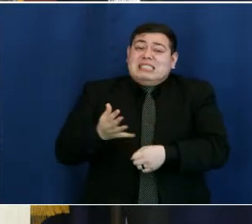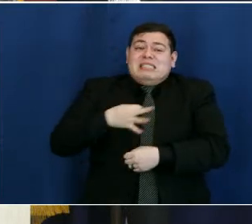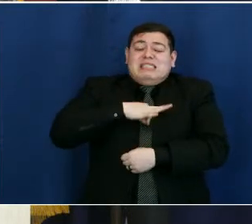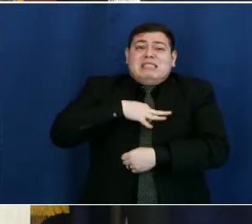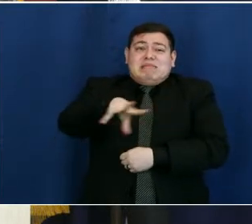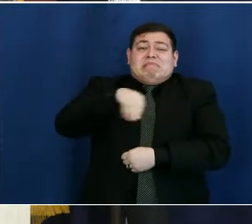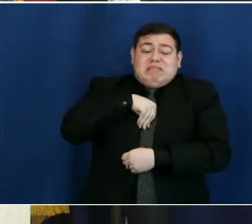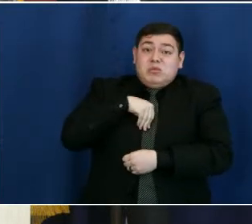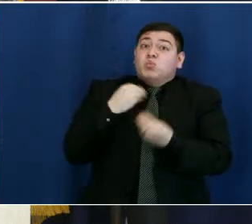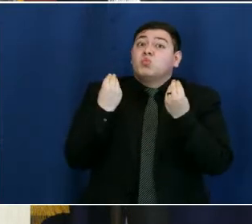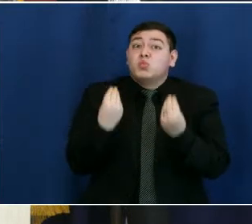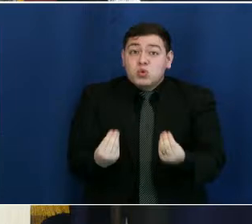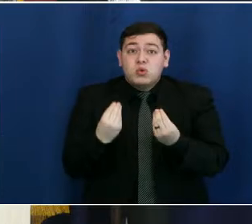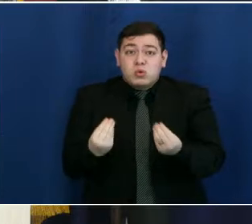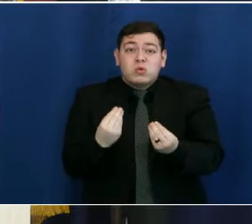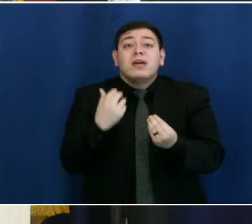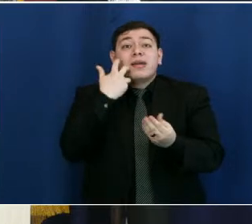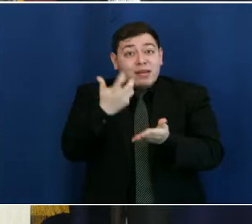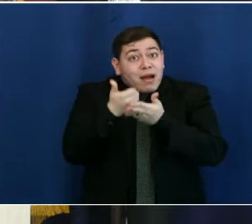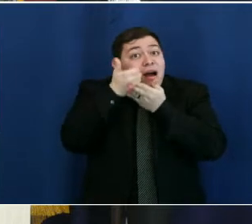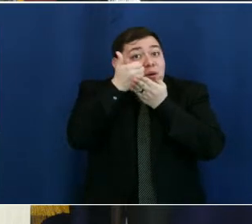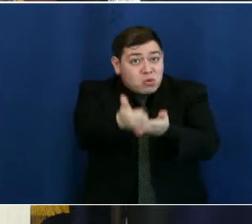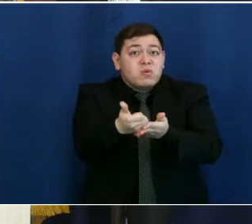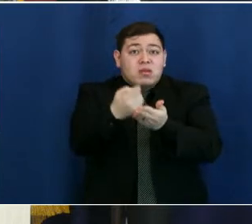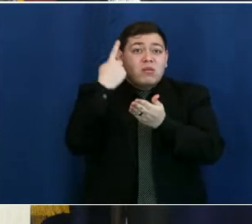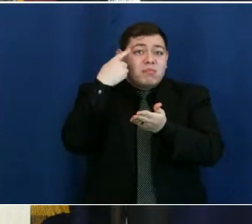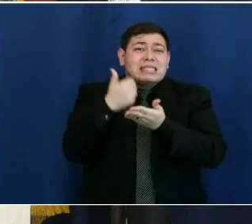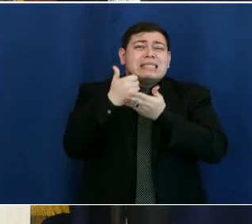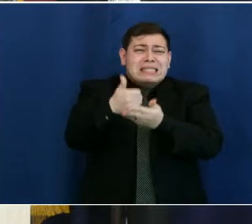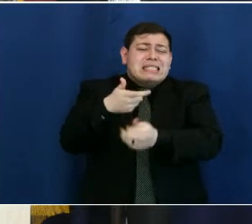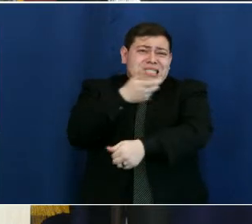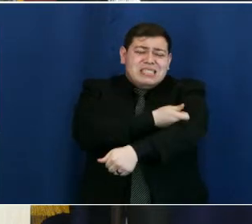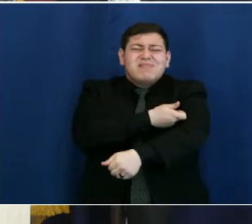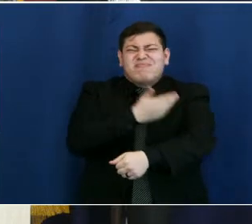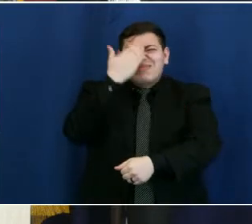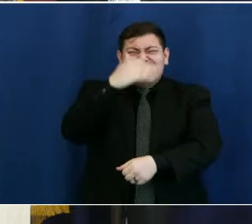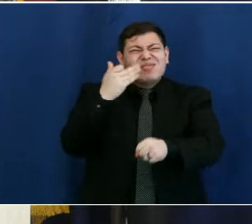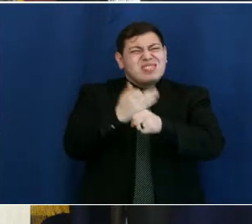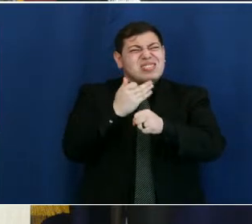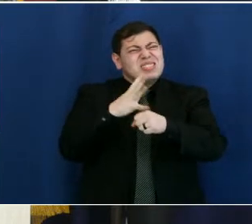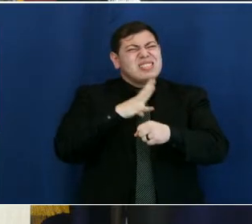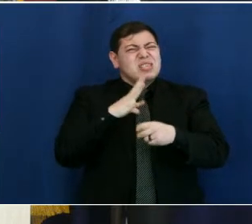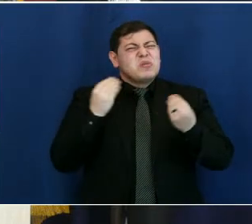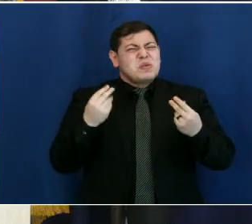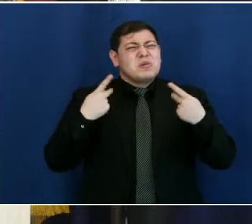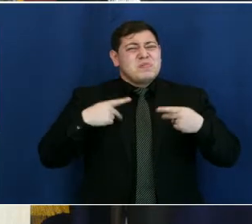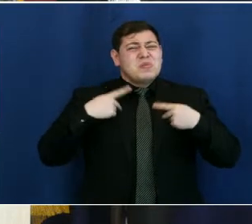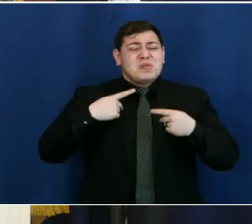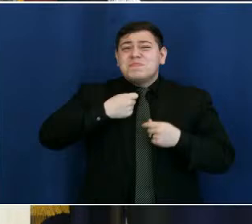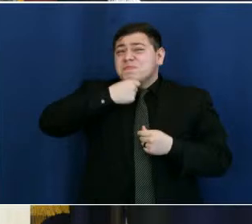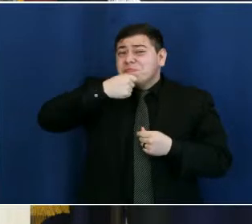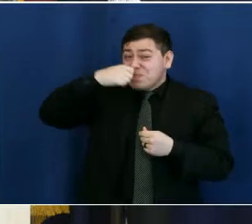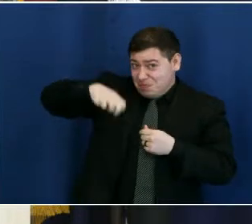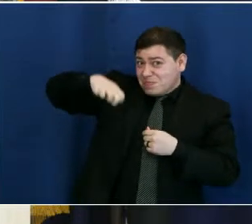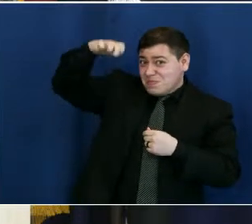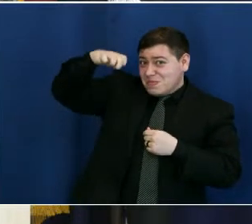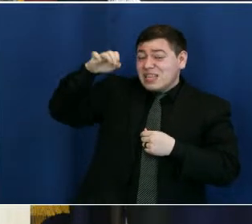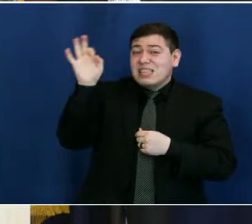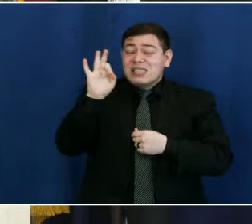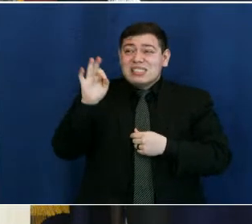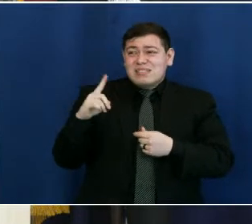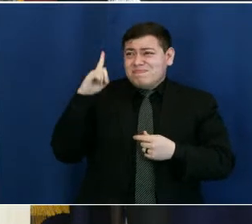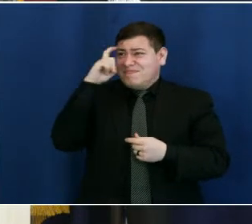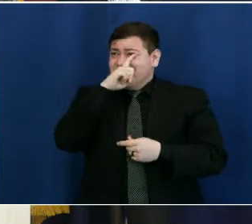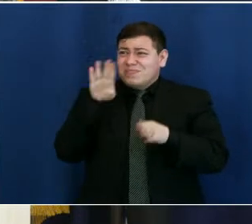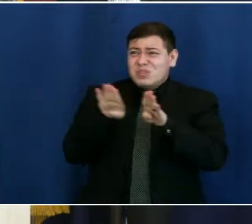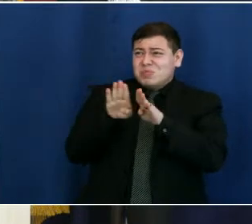con un lente de equidad en la salud porque sabemos que hay retos para las personas de la tercera edad como barreras de